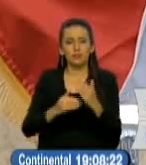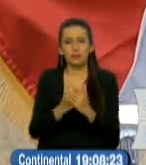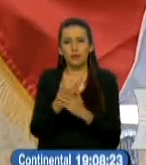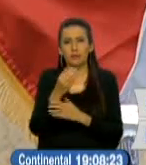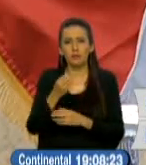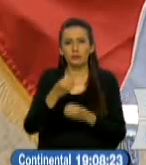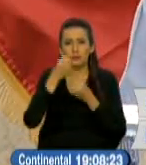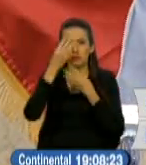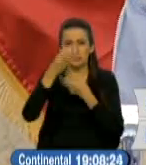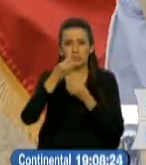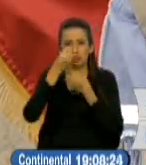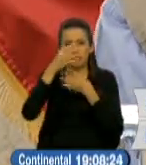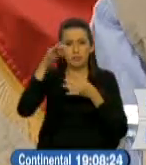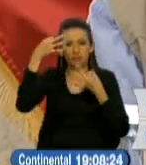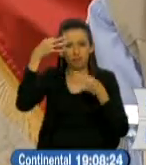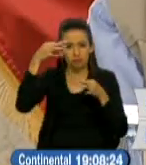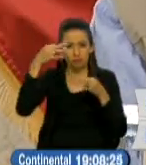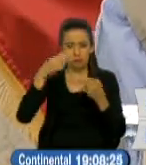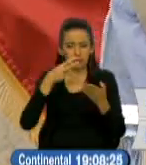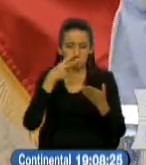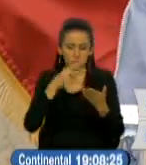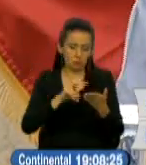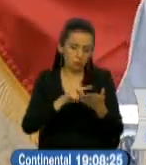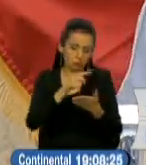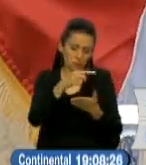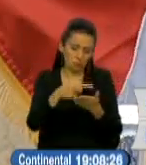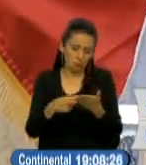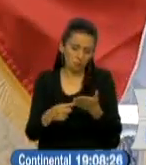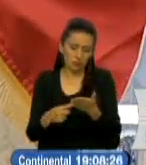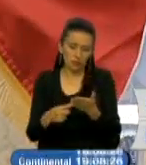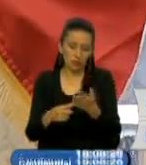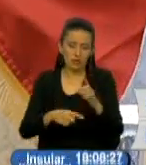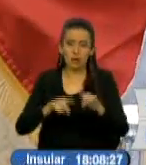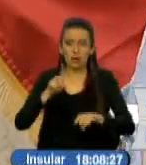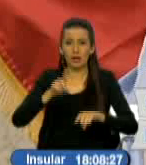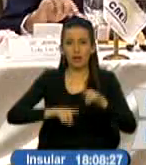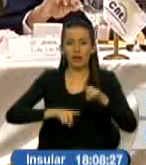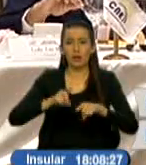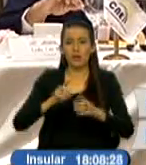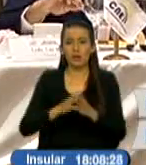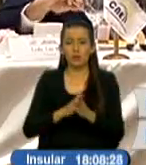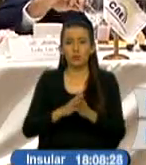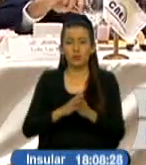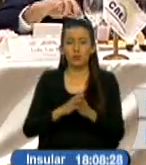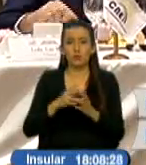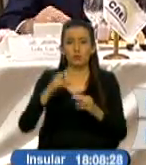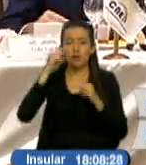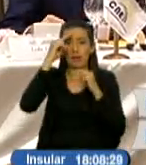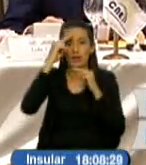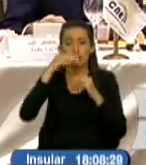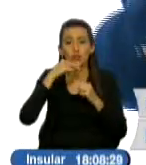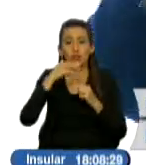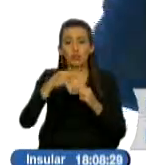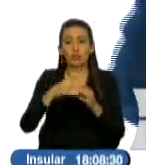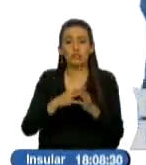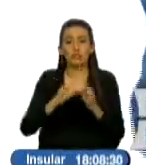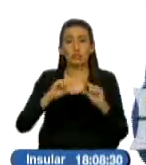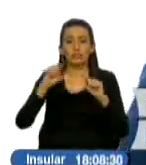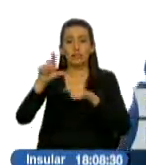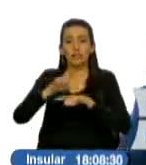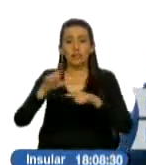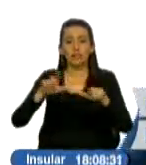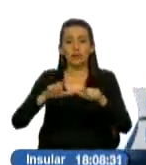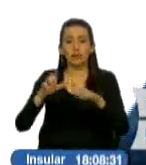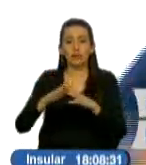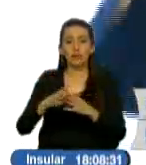misión electoral de la OEA pueda registrar en los documentos alguna novedad, tal como argumenta el sector político que representa el